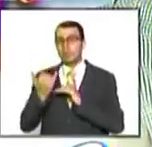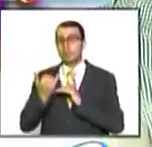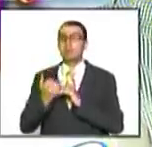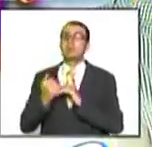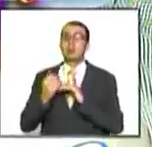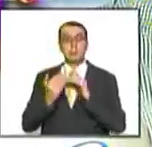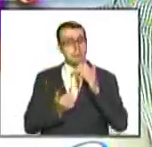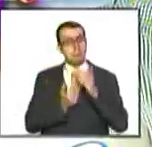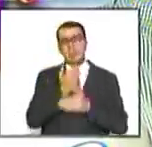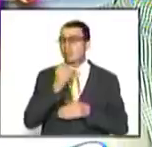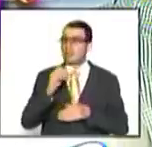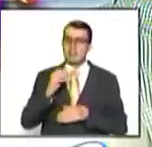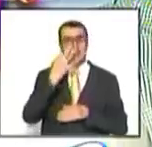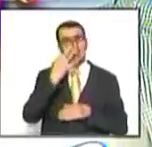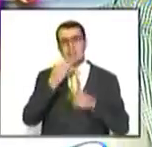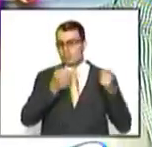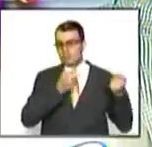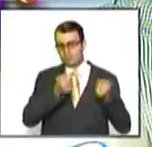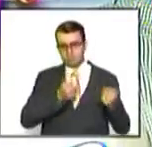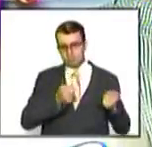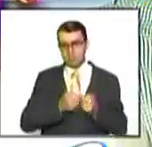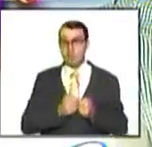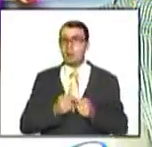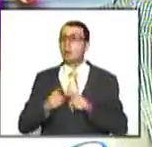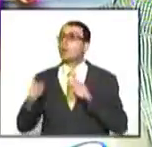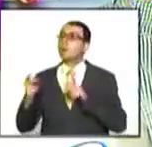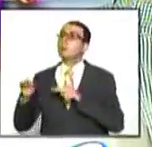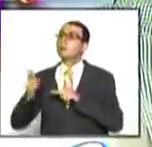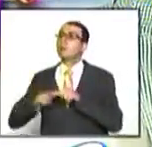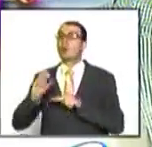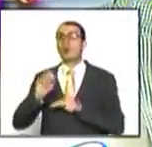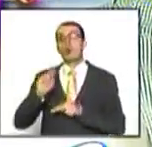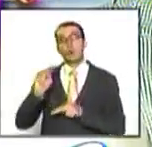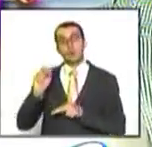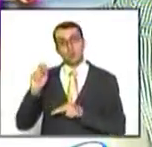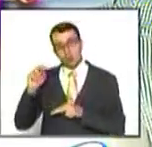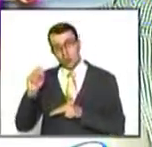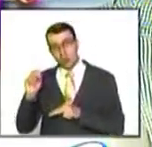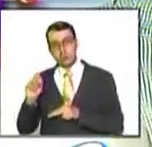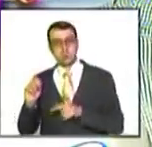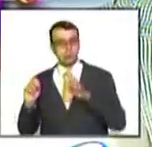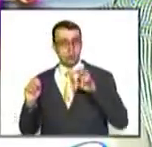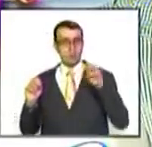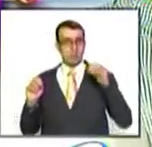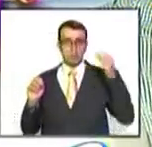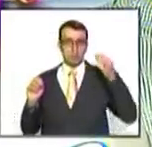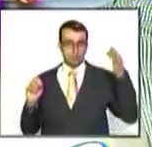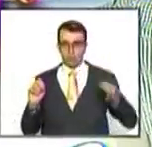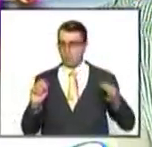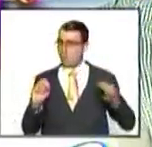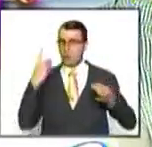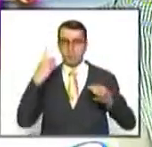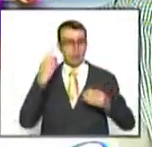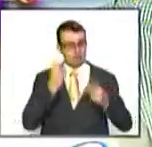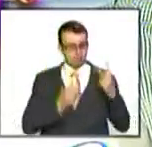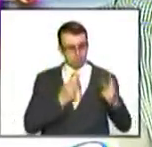sesión. Y con el plasma rico en plaquetas o zonificado, el dolor se baja el 90% desde la primera